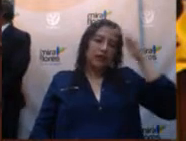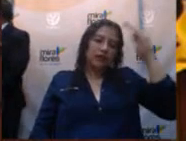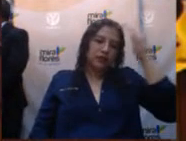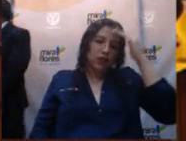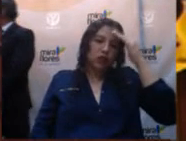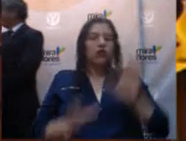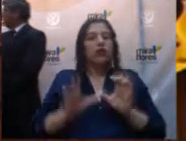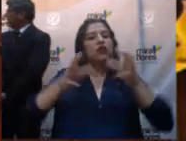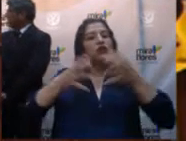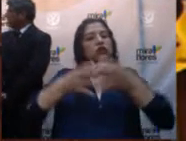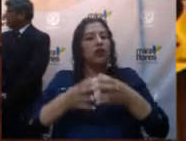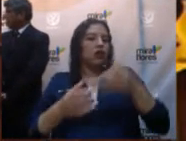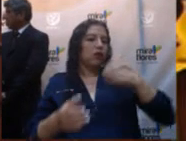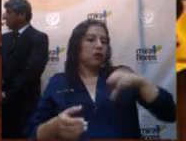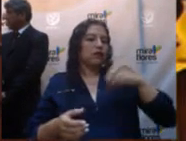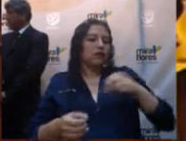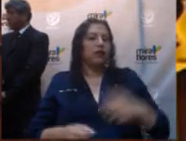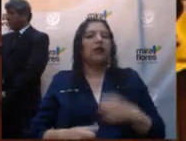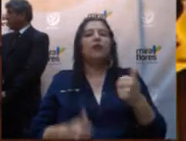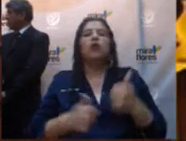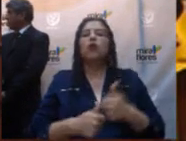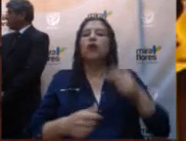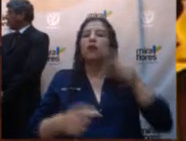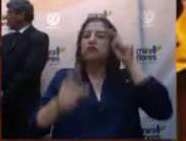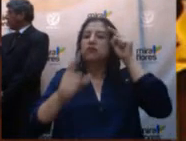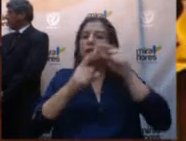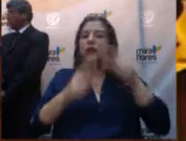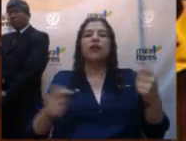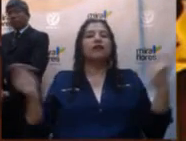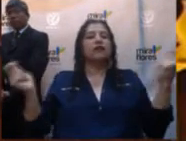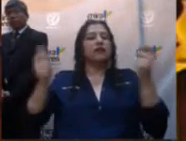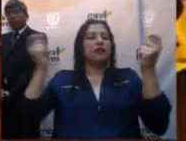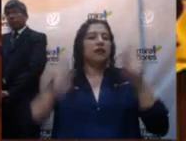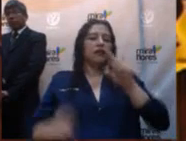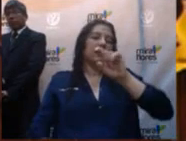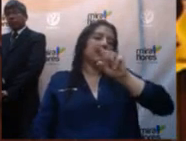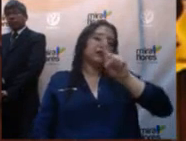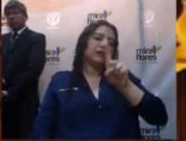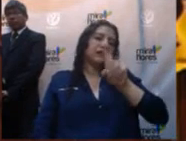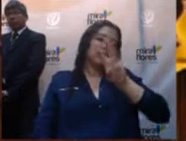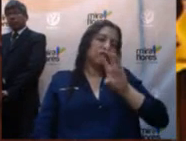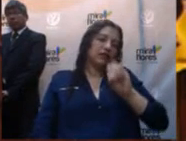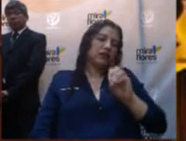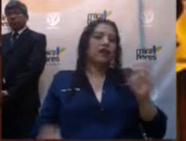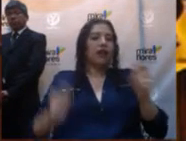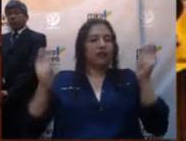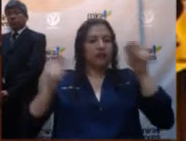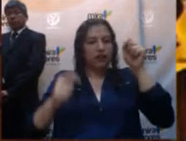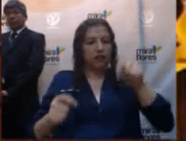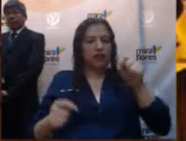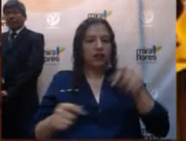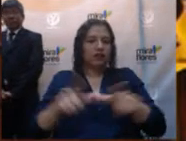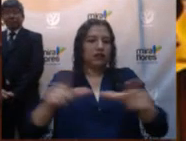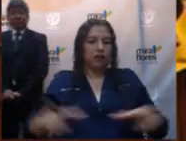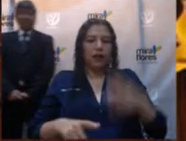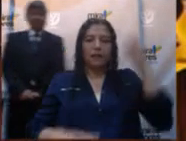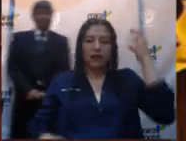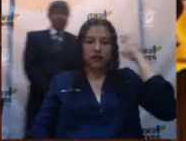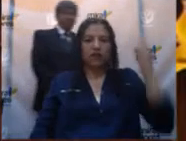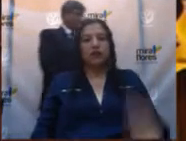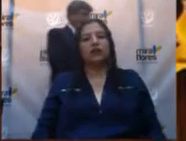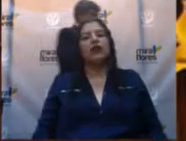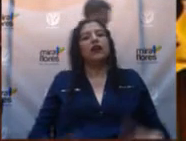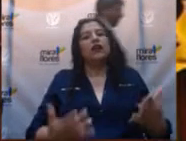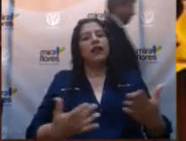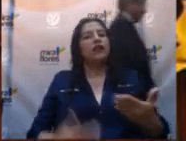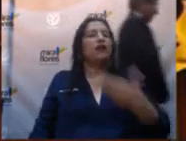del Consejo Municipal con ocasión del 160 aniversario de creación política de su distrito, elevando los